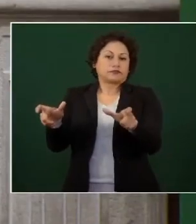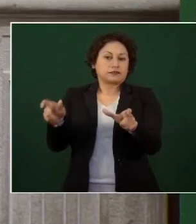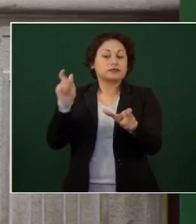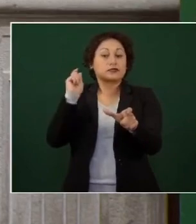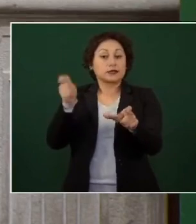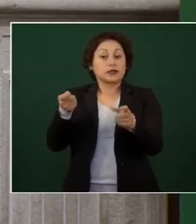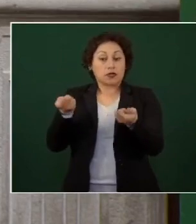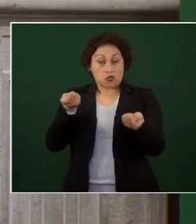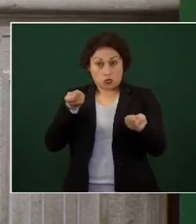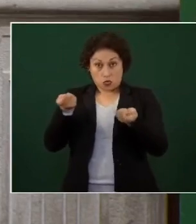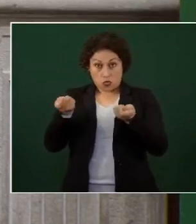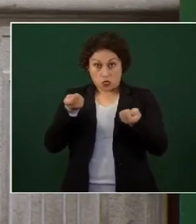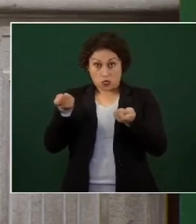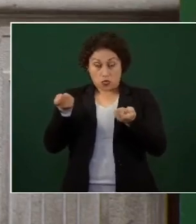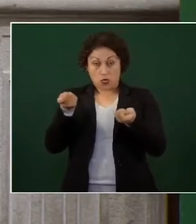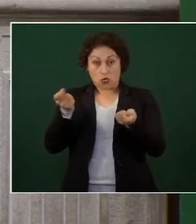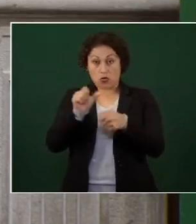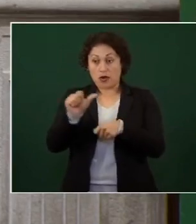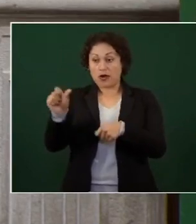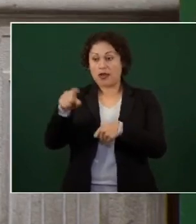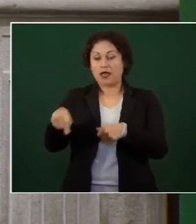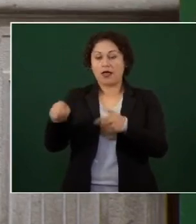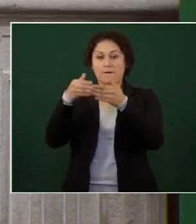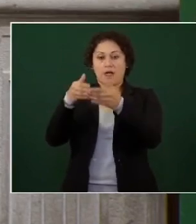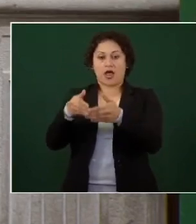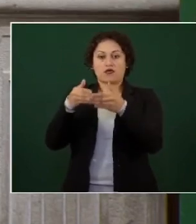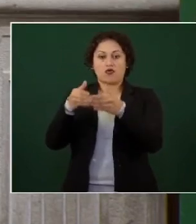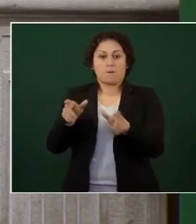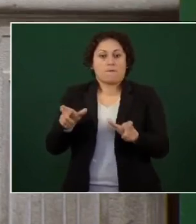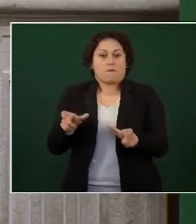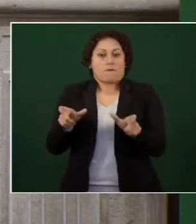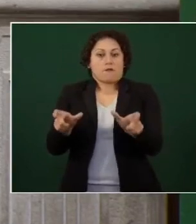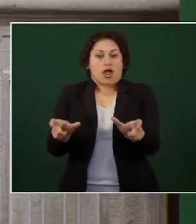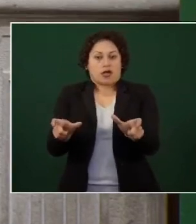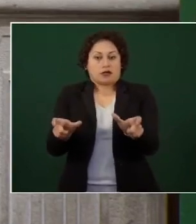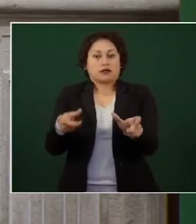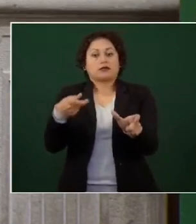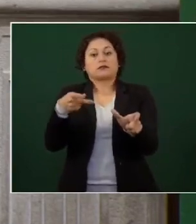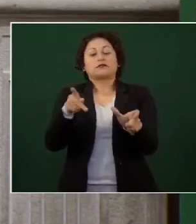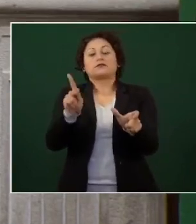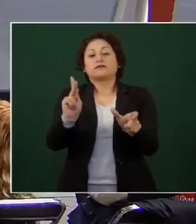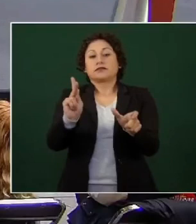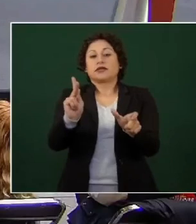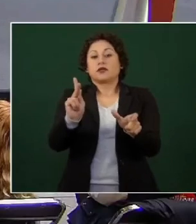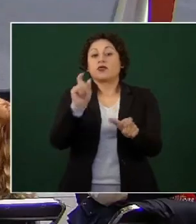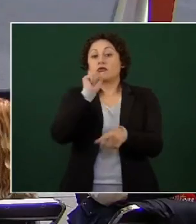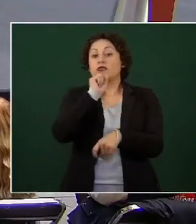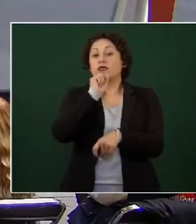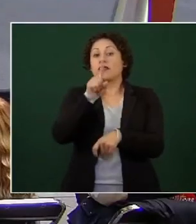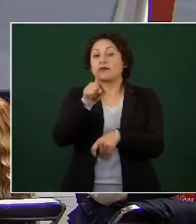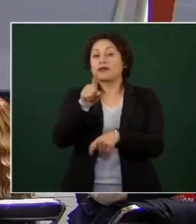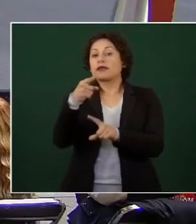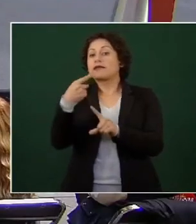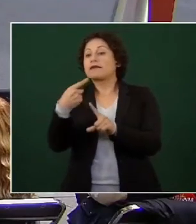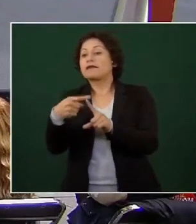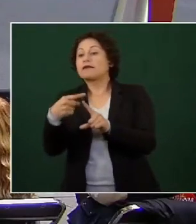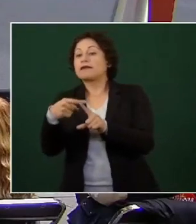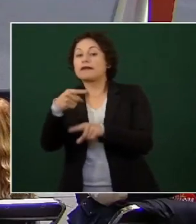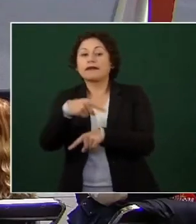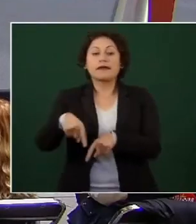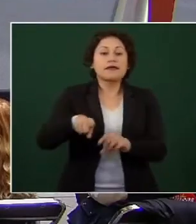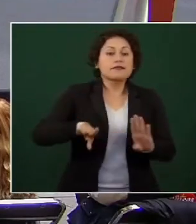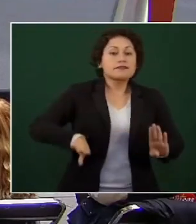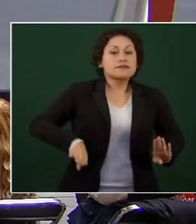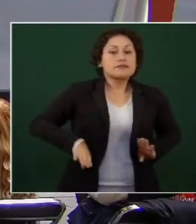de el barco, sino van a buscar a supuestos